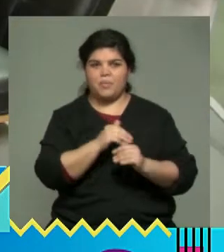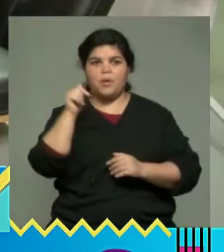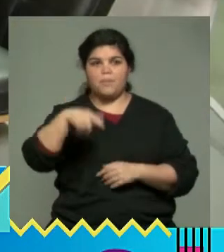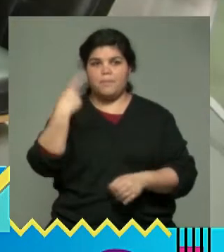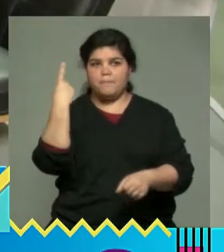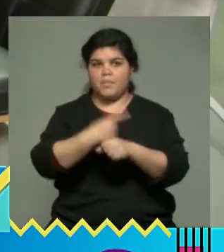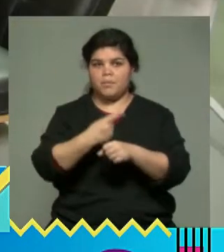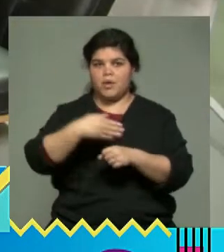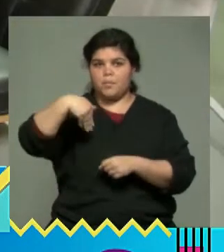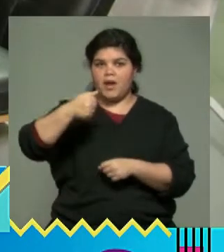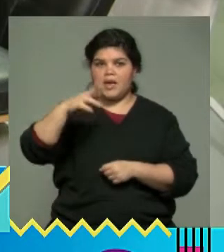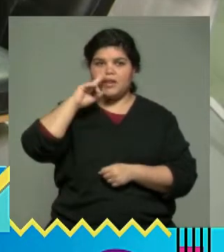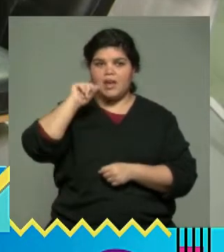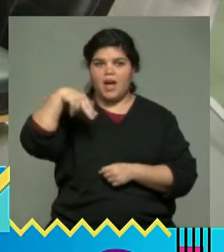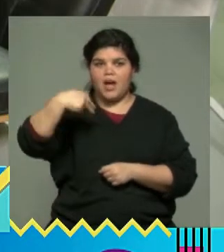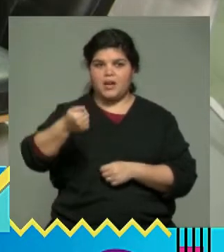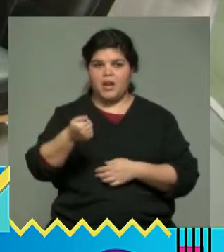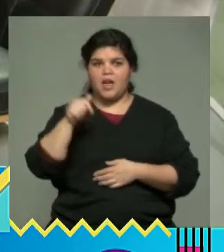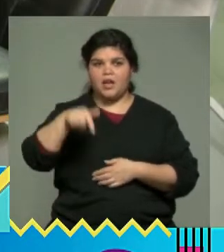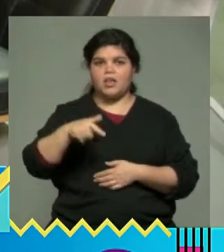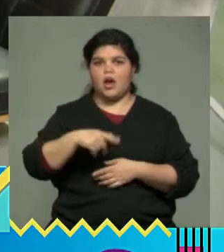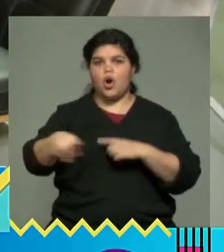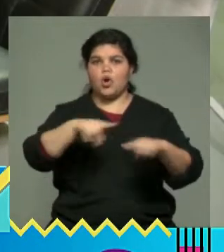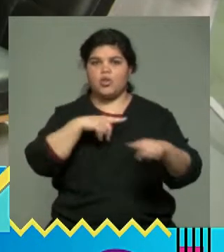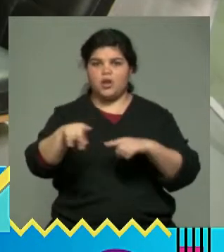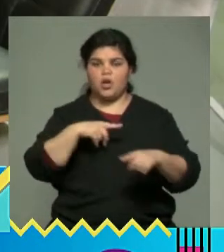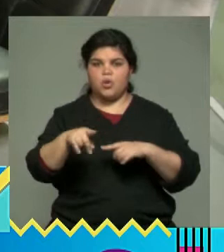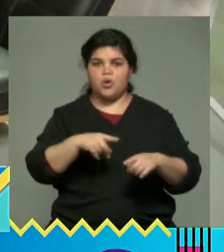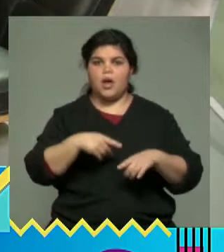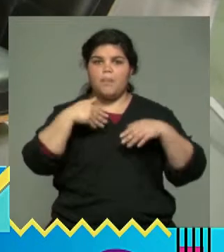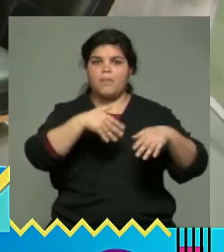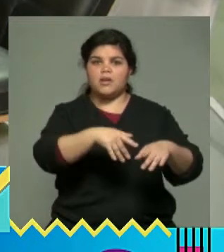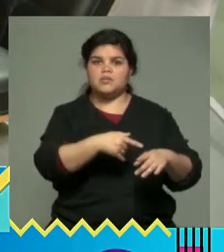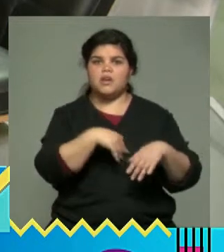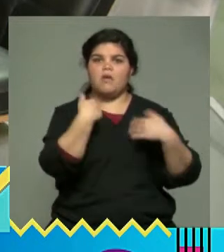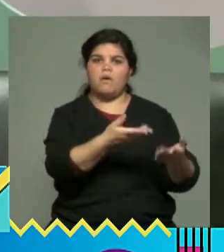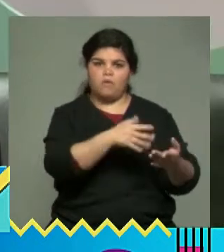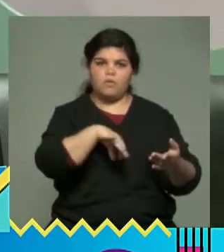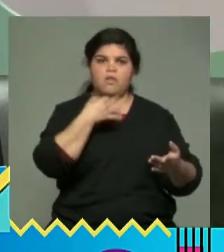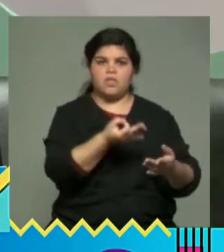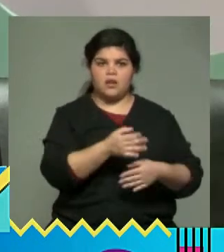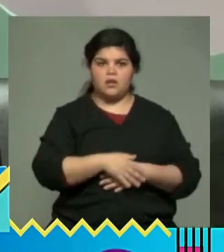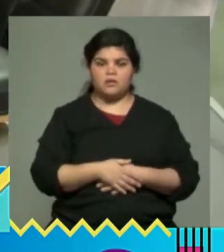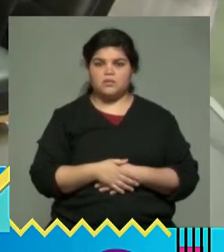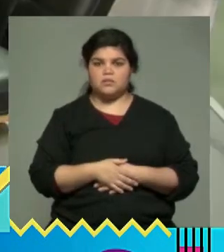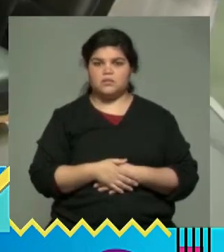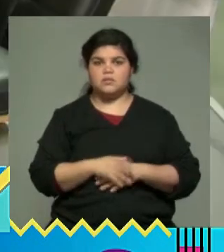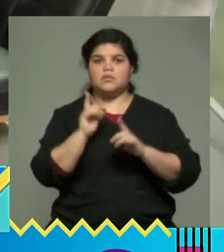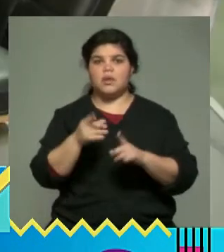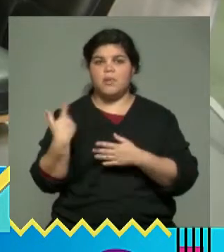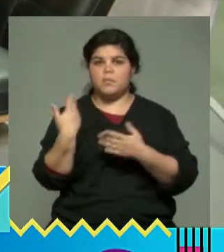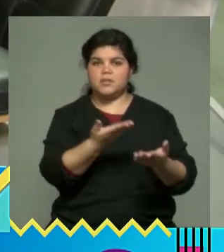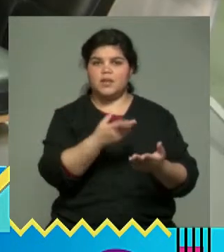con Mariana Soler, coordinadora de la Marcha por la Vida. Muchas gracias, Mariana. No, gracias por haberme invitado. Vamos a también a presentar